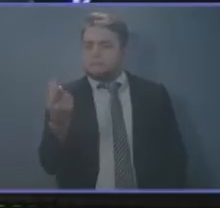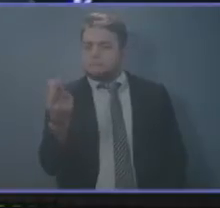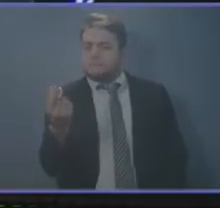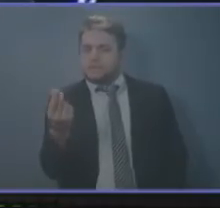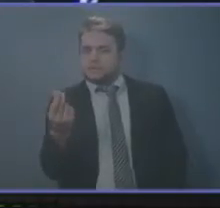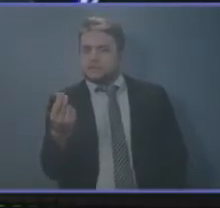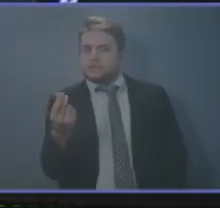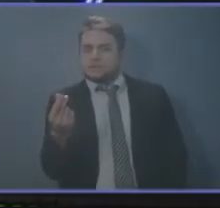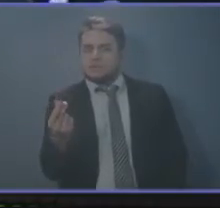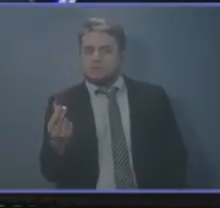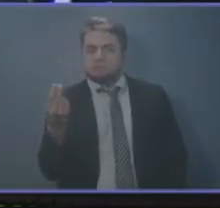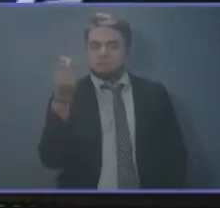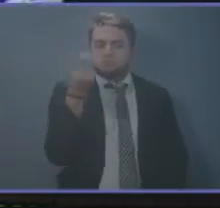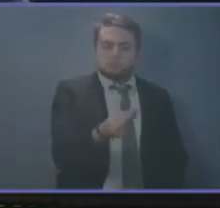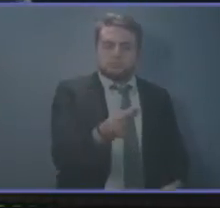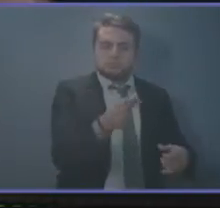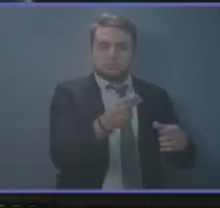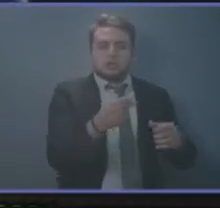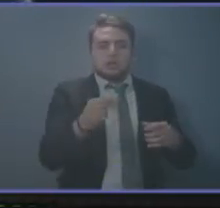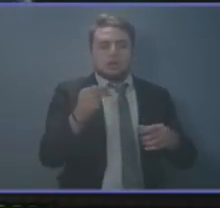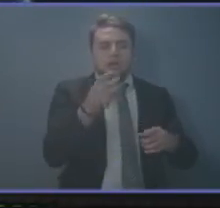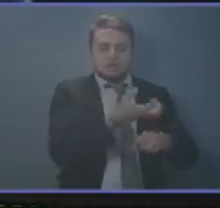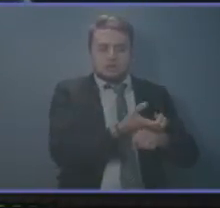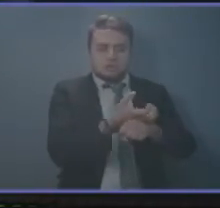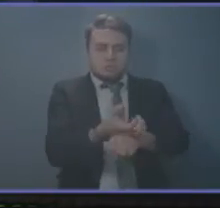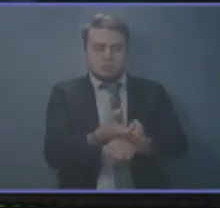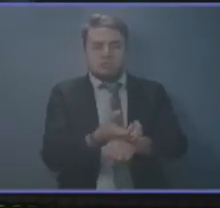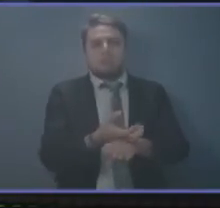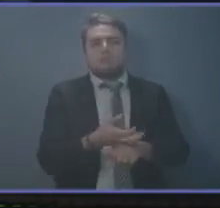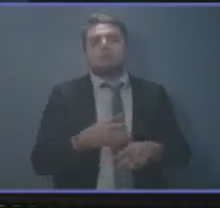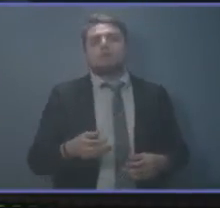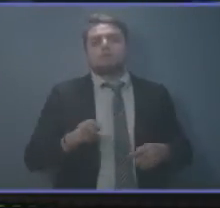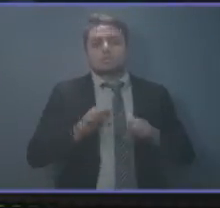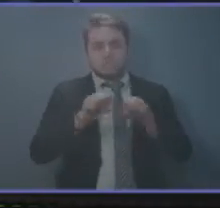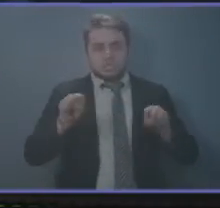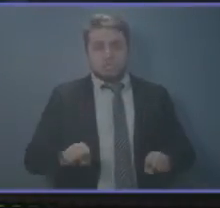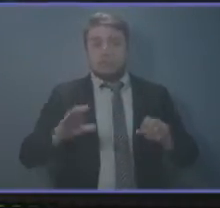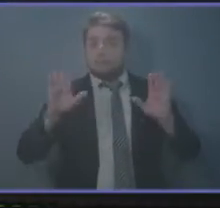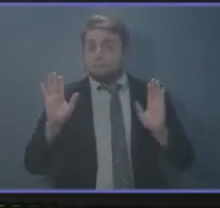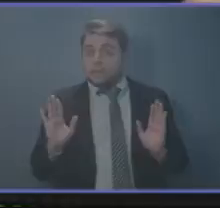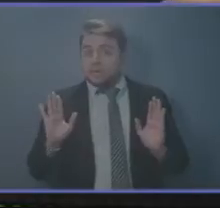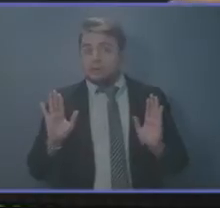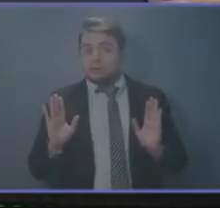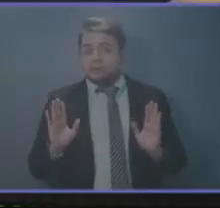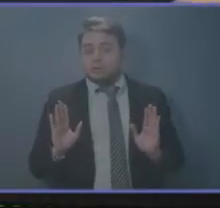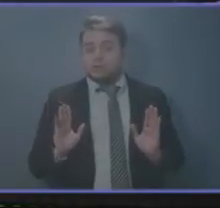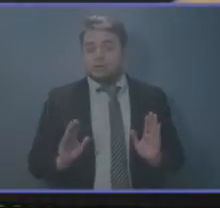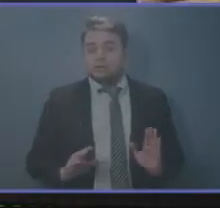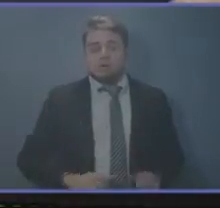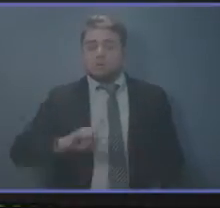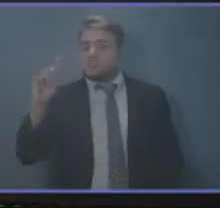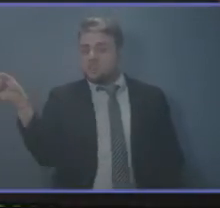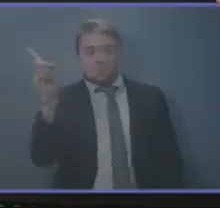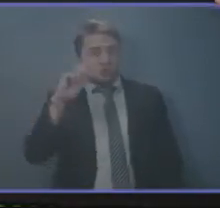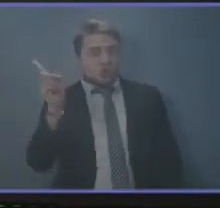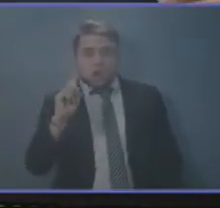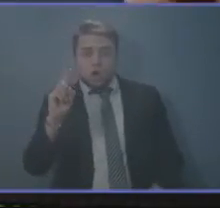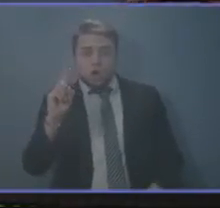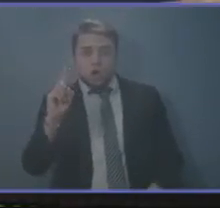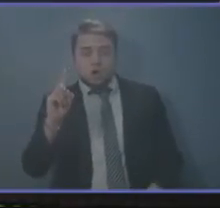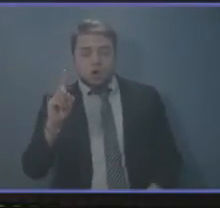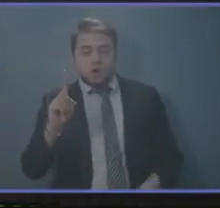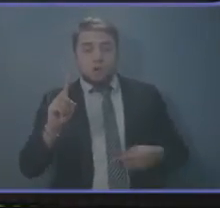público. Estoy de acuerdo y tienen todo su derecho, pero negarle una prestación social